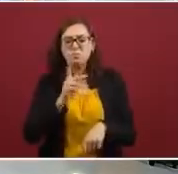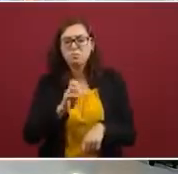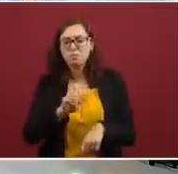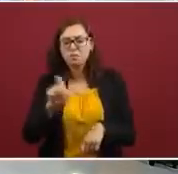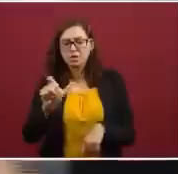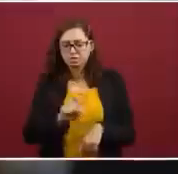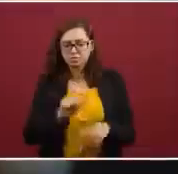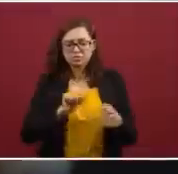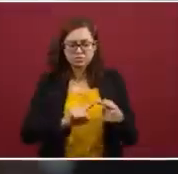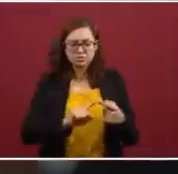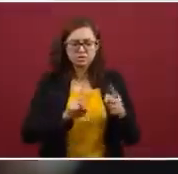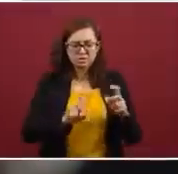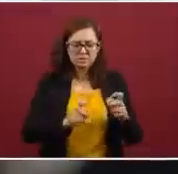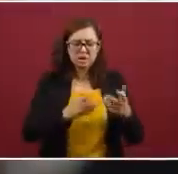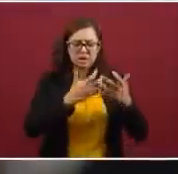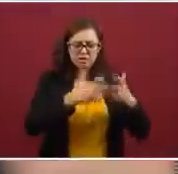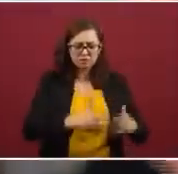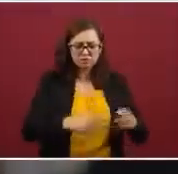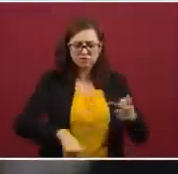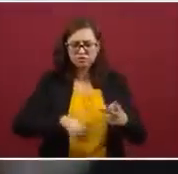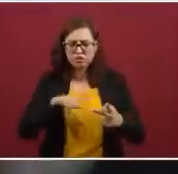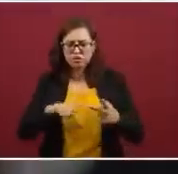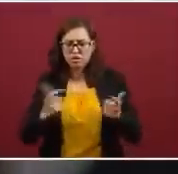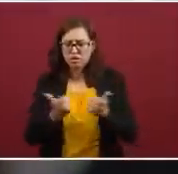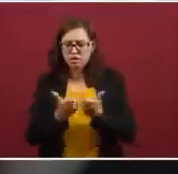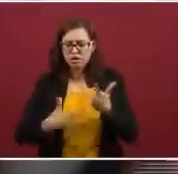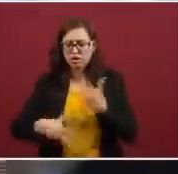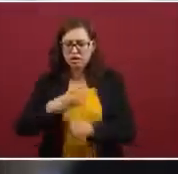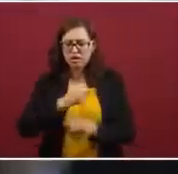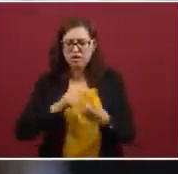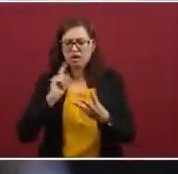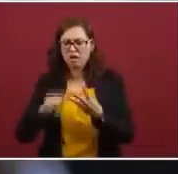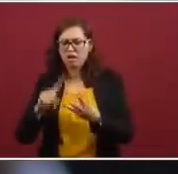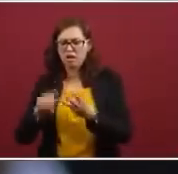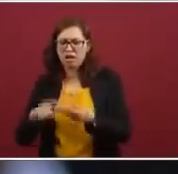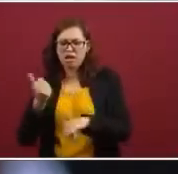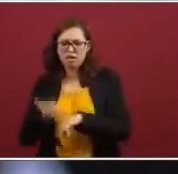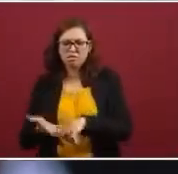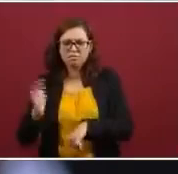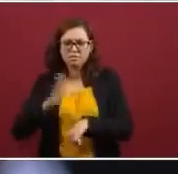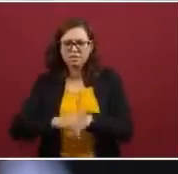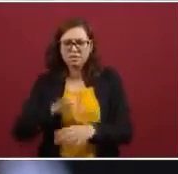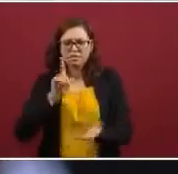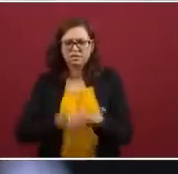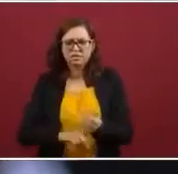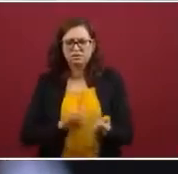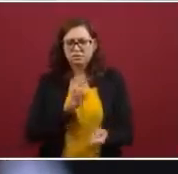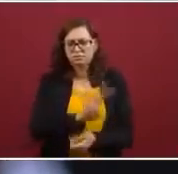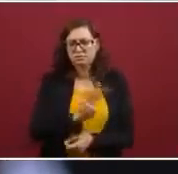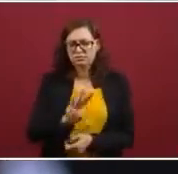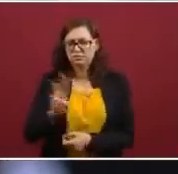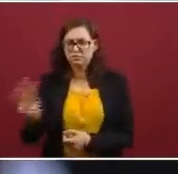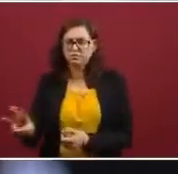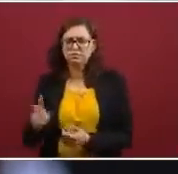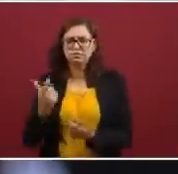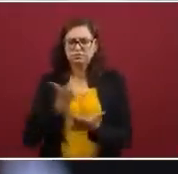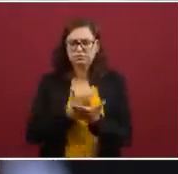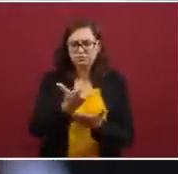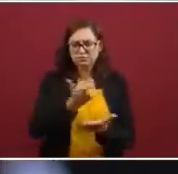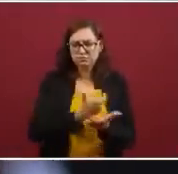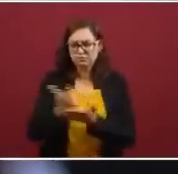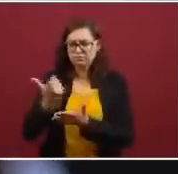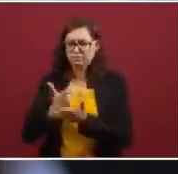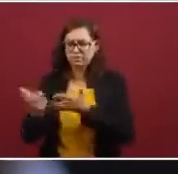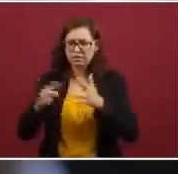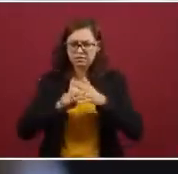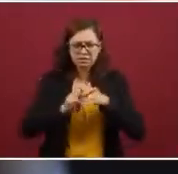la parte financiera, y en la parte administrativa aún vemos dentro de la página nómina transparente, funcionarios